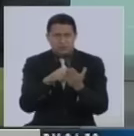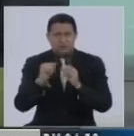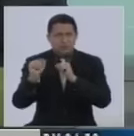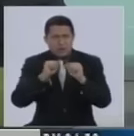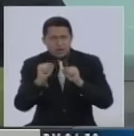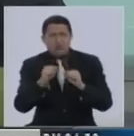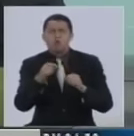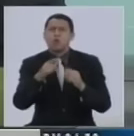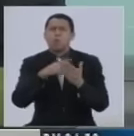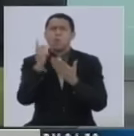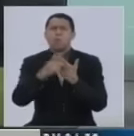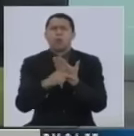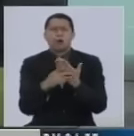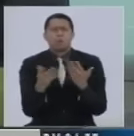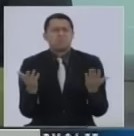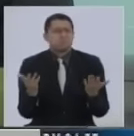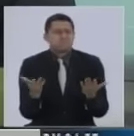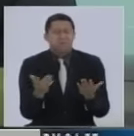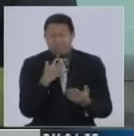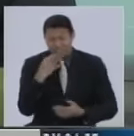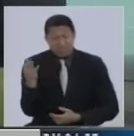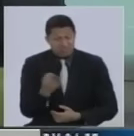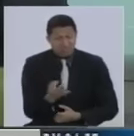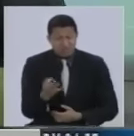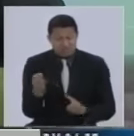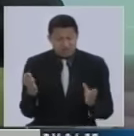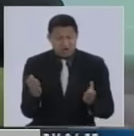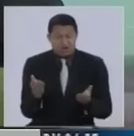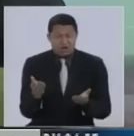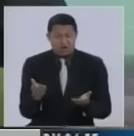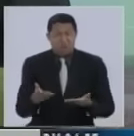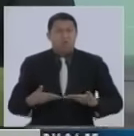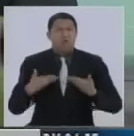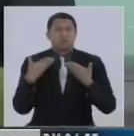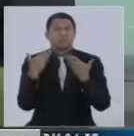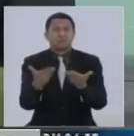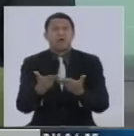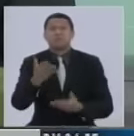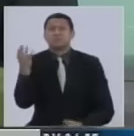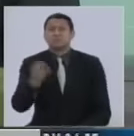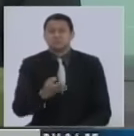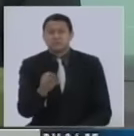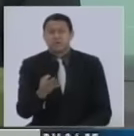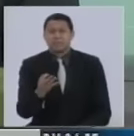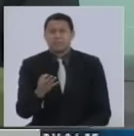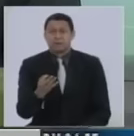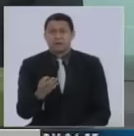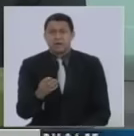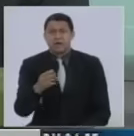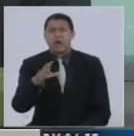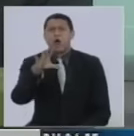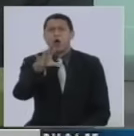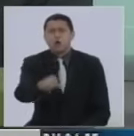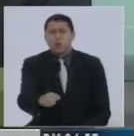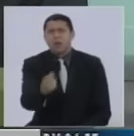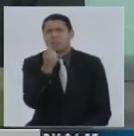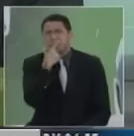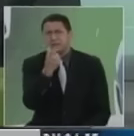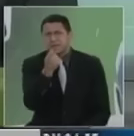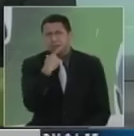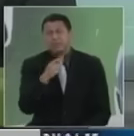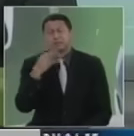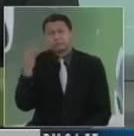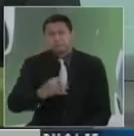múltiple que es un programa que que garantiza o ha garantizado siempre el el acceso a los fármacos de manera